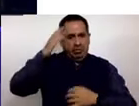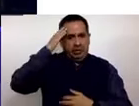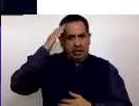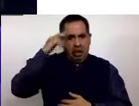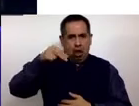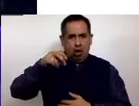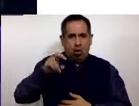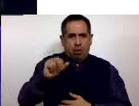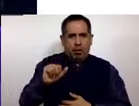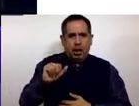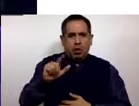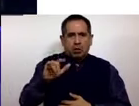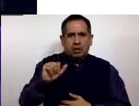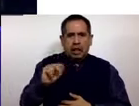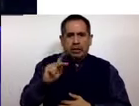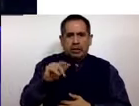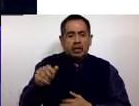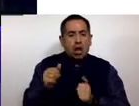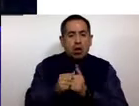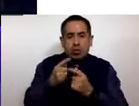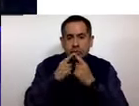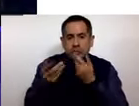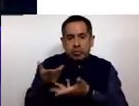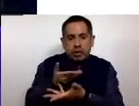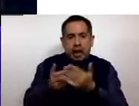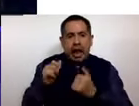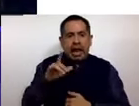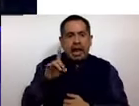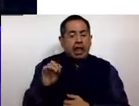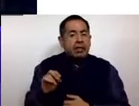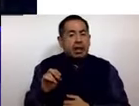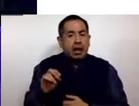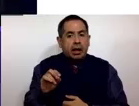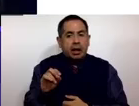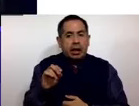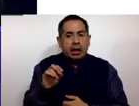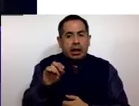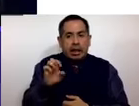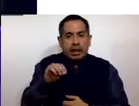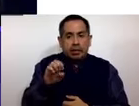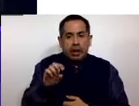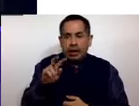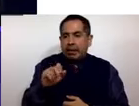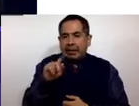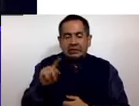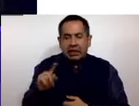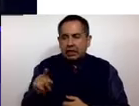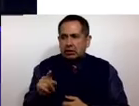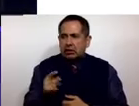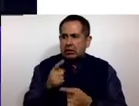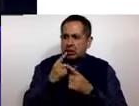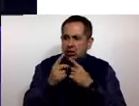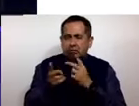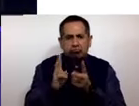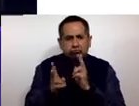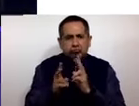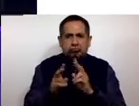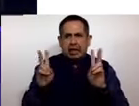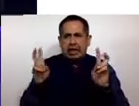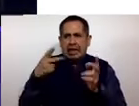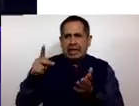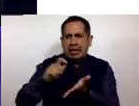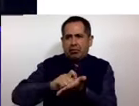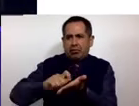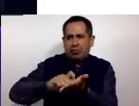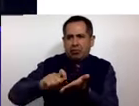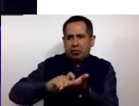Hernández conversará con Alejandra M. Vázquez sobre su obra Su cuerpo de Harán. A través de esta conversación, pondremos sobre la